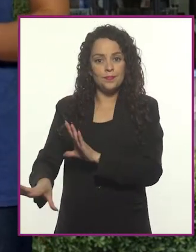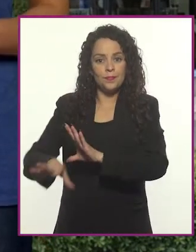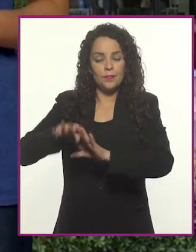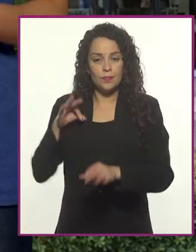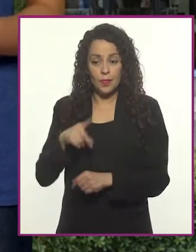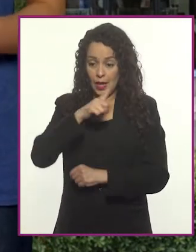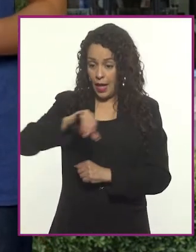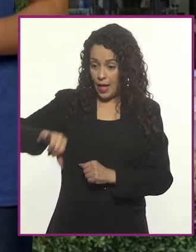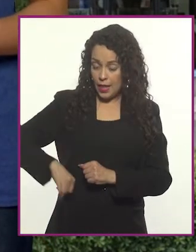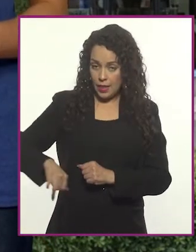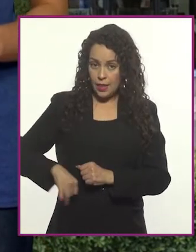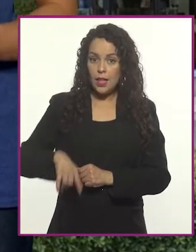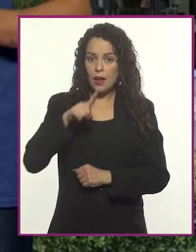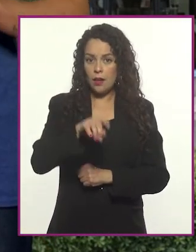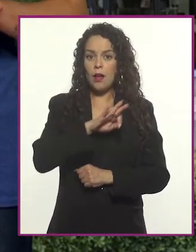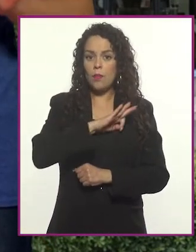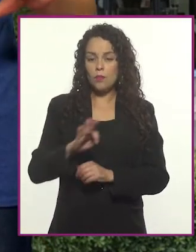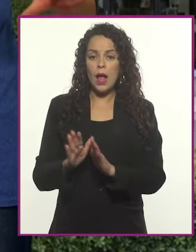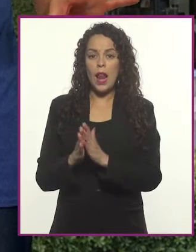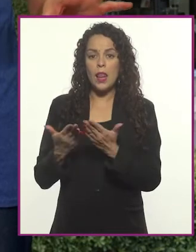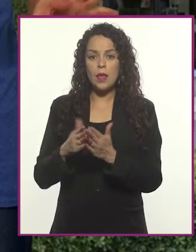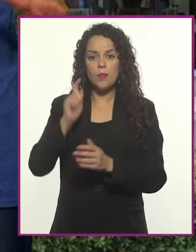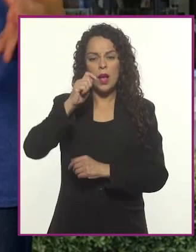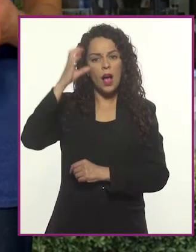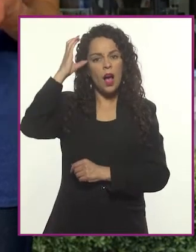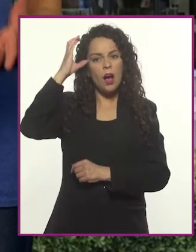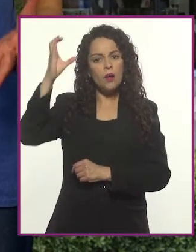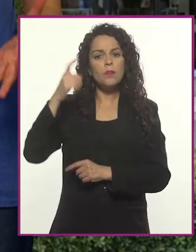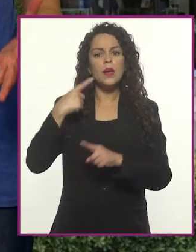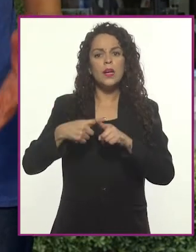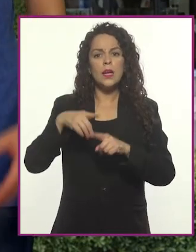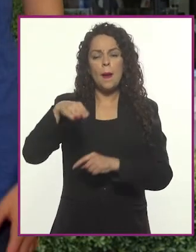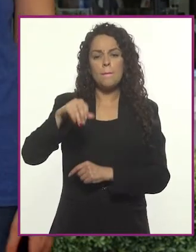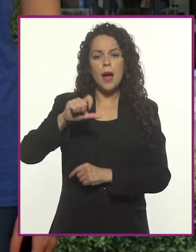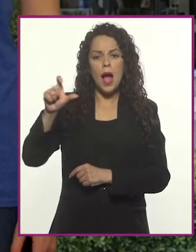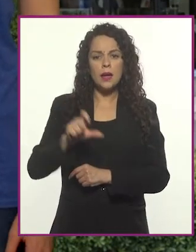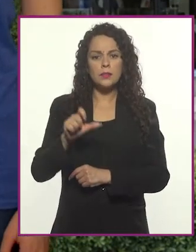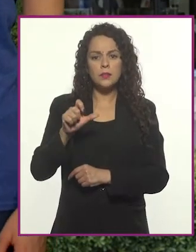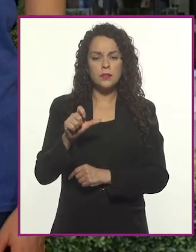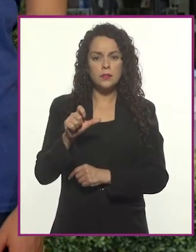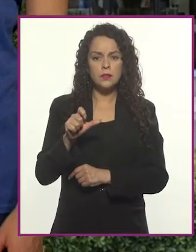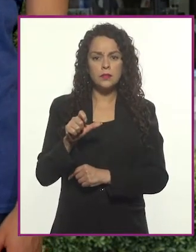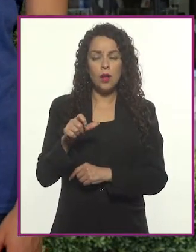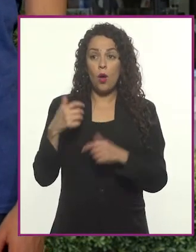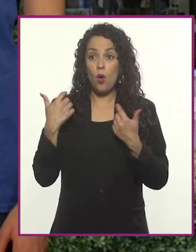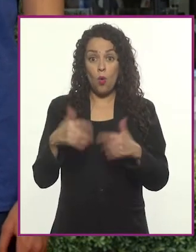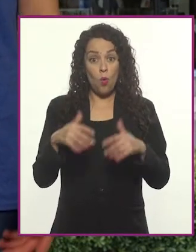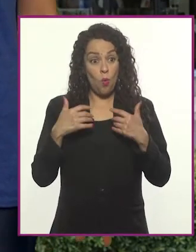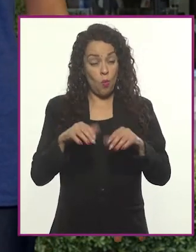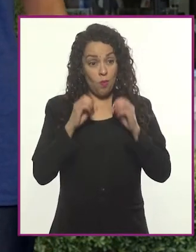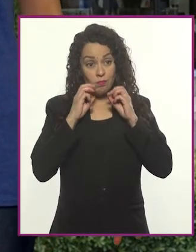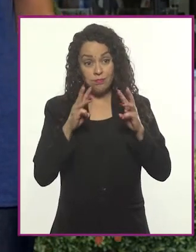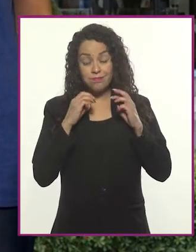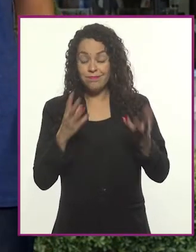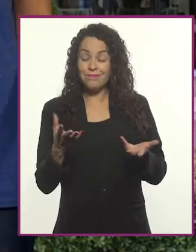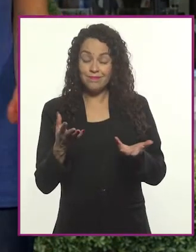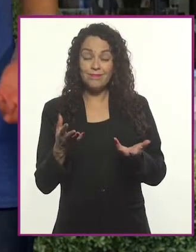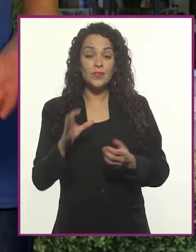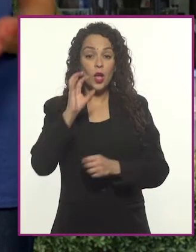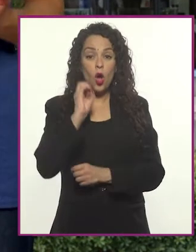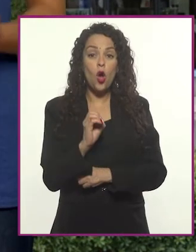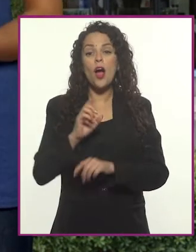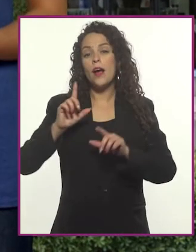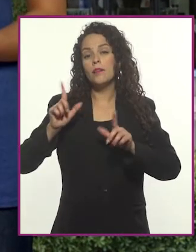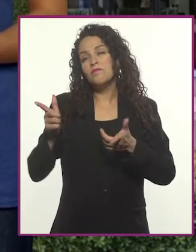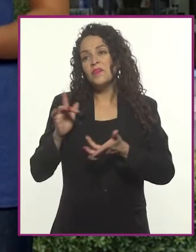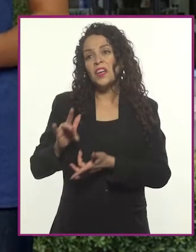microrrelatos, te sugerimos buscar el libro Crímenes Ejemplares de Max Sau. ¡Uy, favor! O también puedes buscar